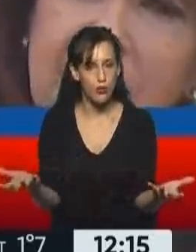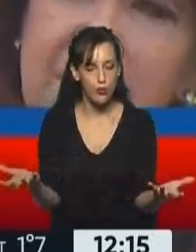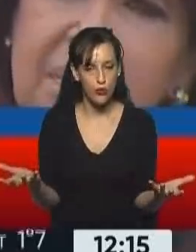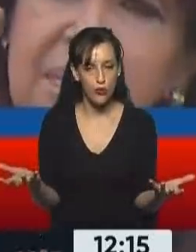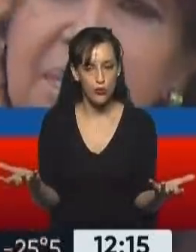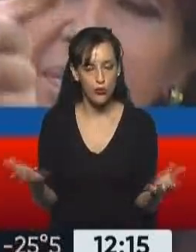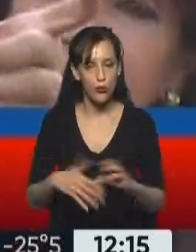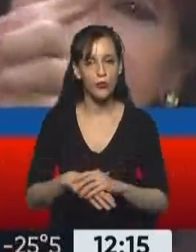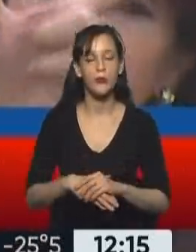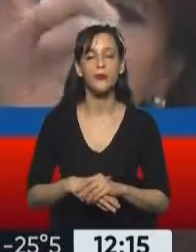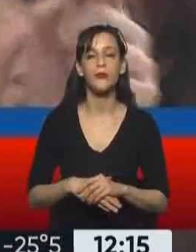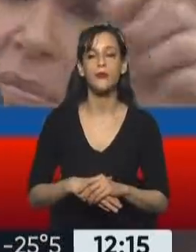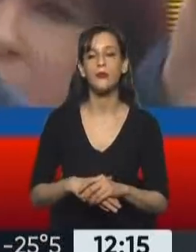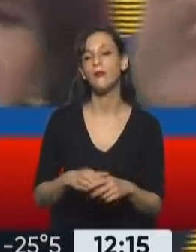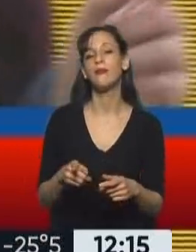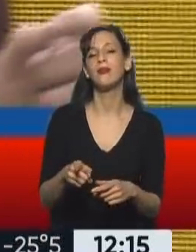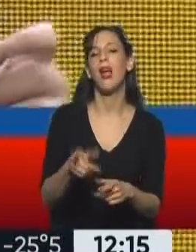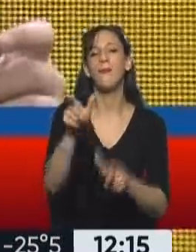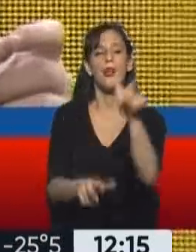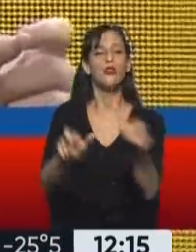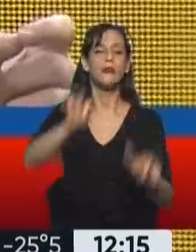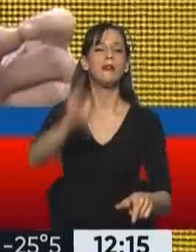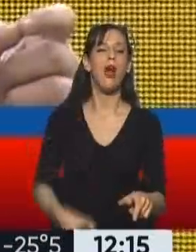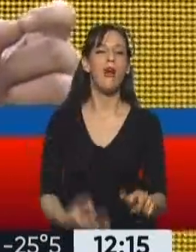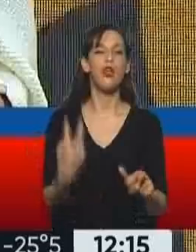Gente tiene muy fresco cuáles son los dos modelos. Quizás